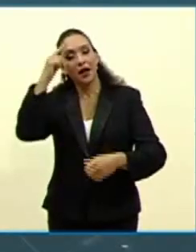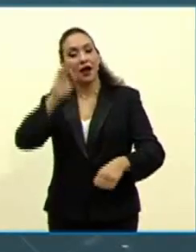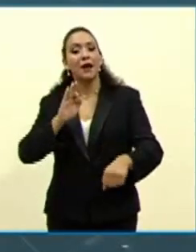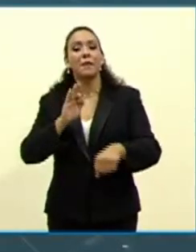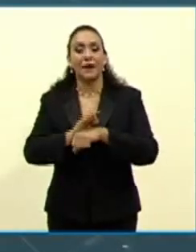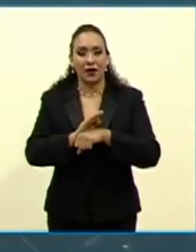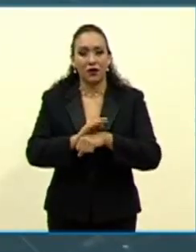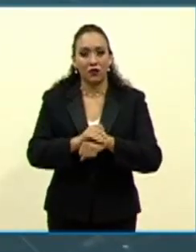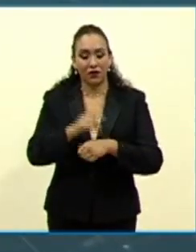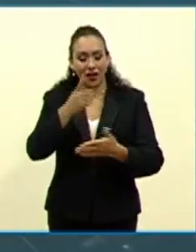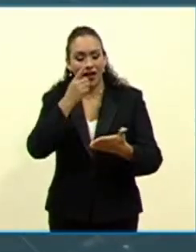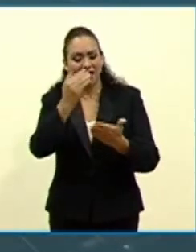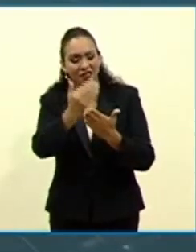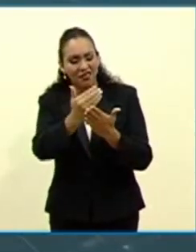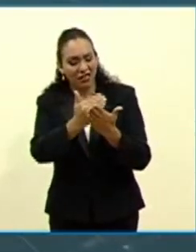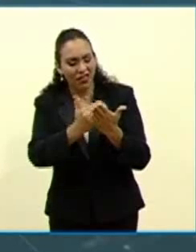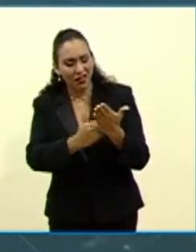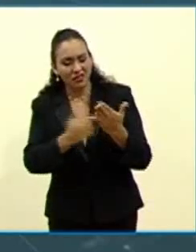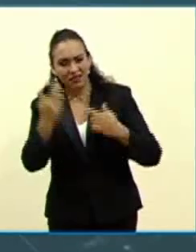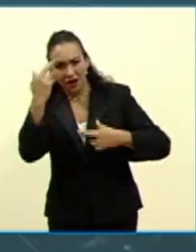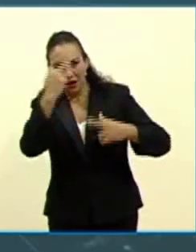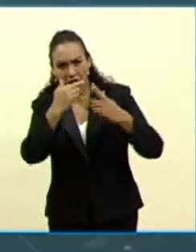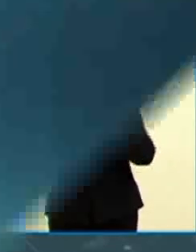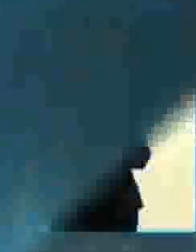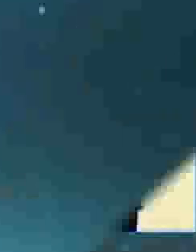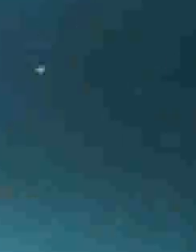los efectos en suspensión.